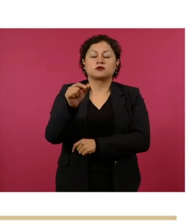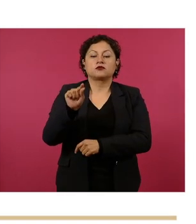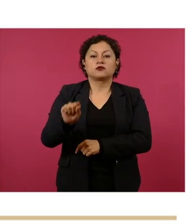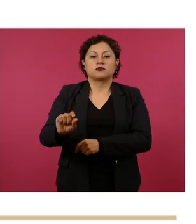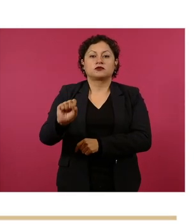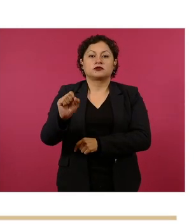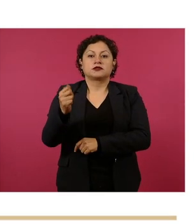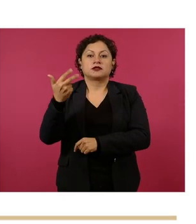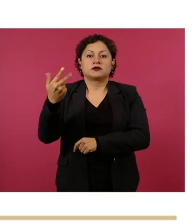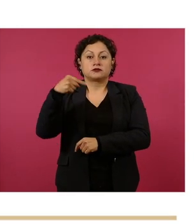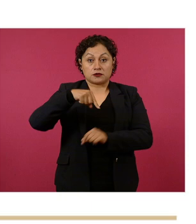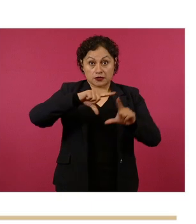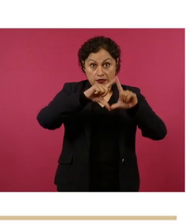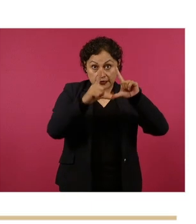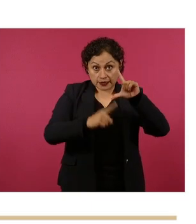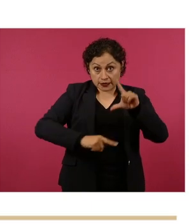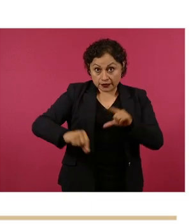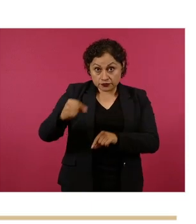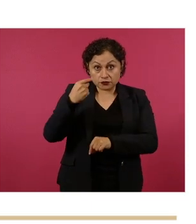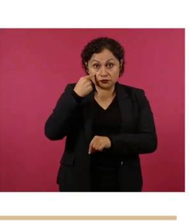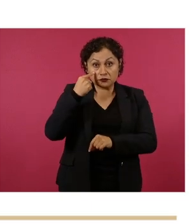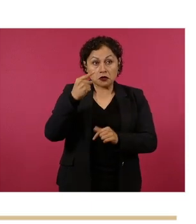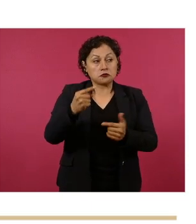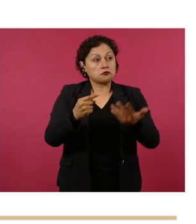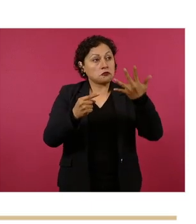11 pesos con 78 centavos, y en el caso nacional,